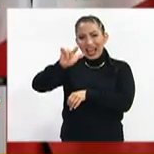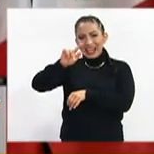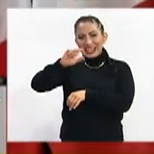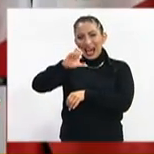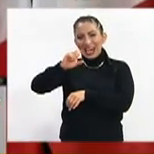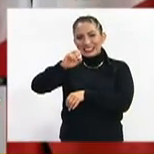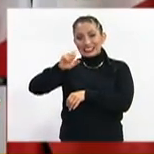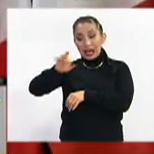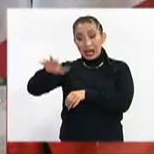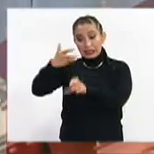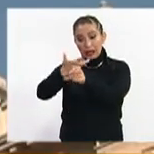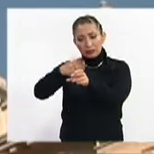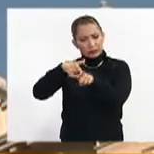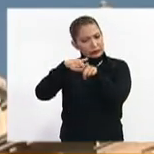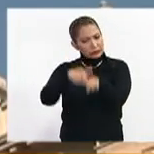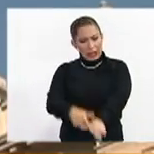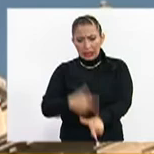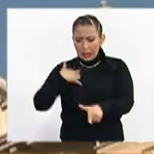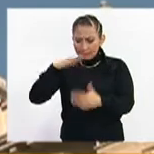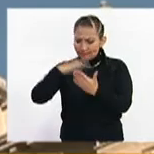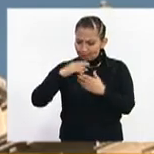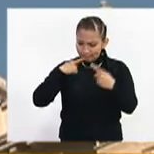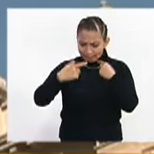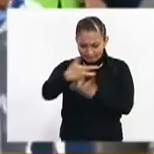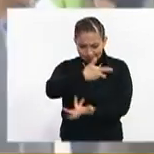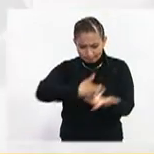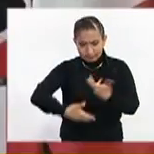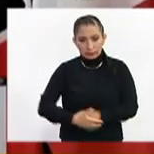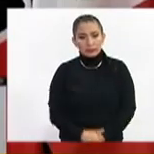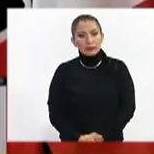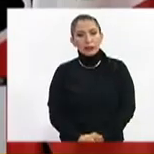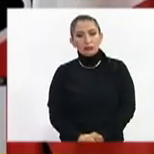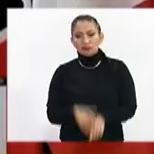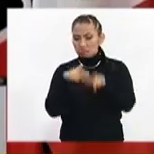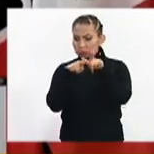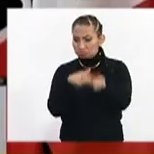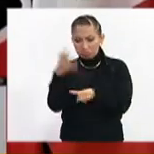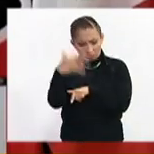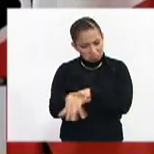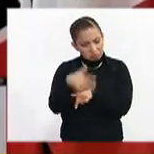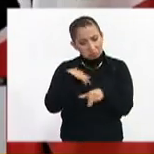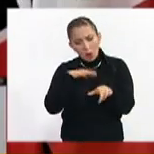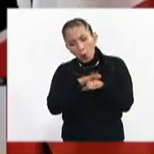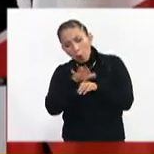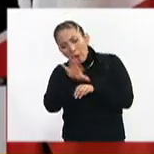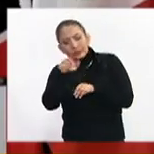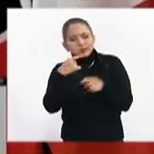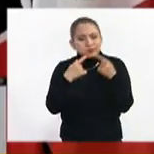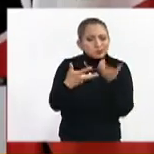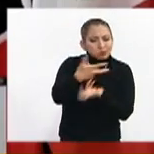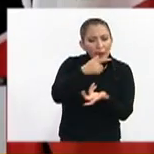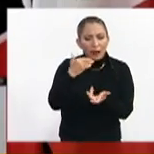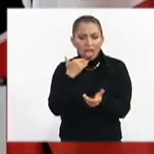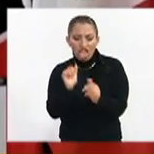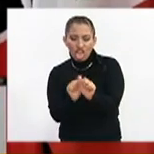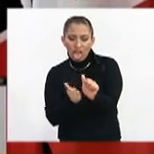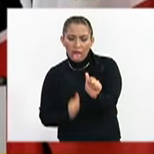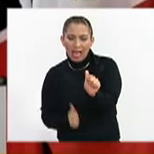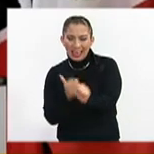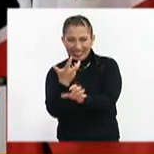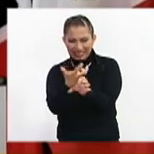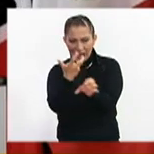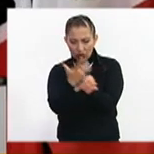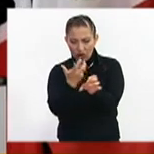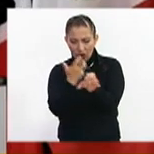dijo que la Unión Americana continuará en las mesas de negociación. Continuaremos buscando medidas para reducir el déficit